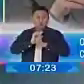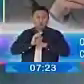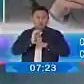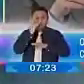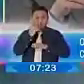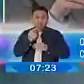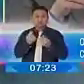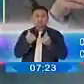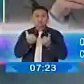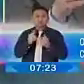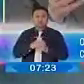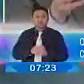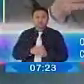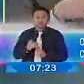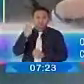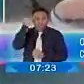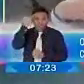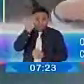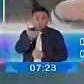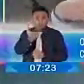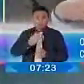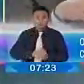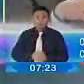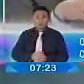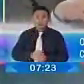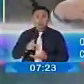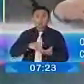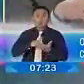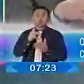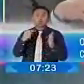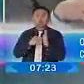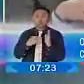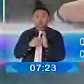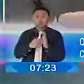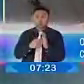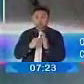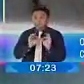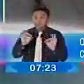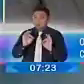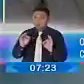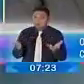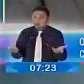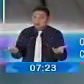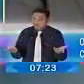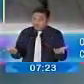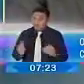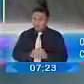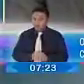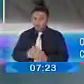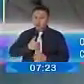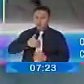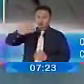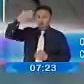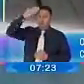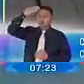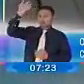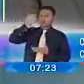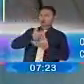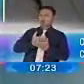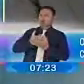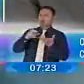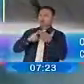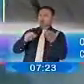su calidad. Imagínese, Roberto, usted, sin pagar aranceles. Aquí no necesitamos ser eruditos en economía,